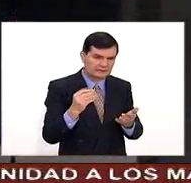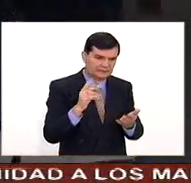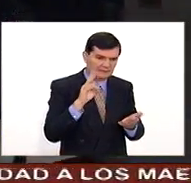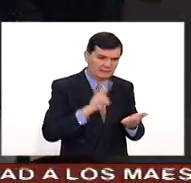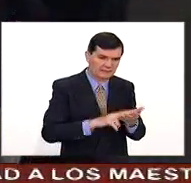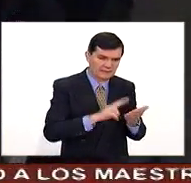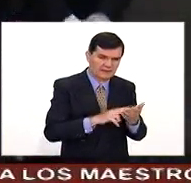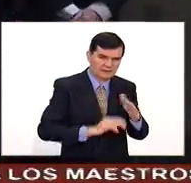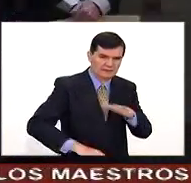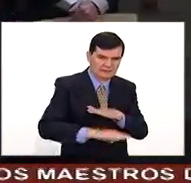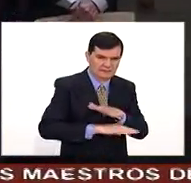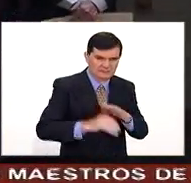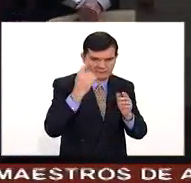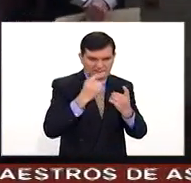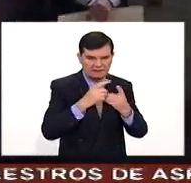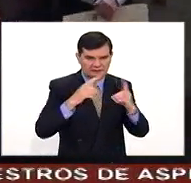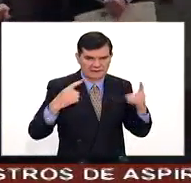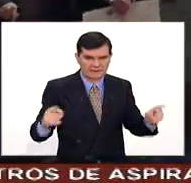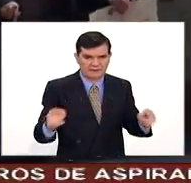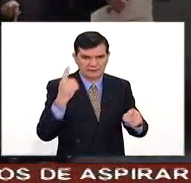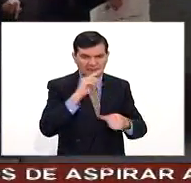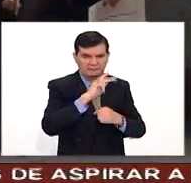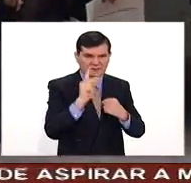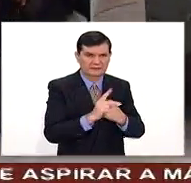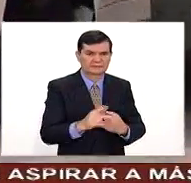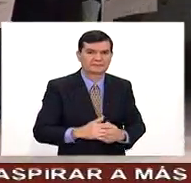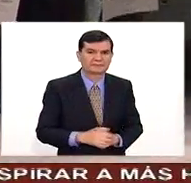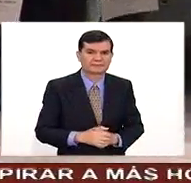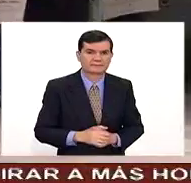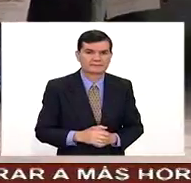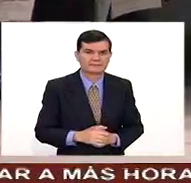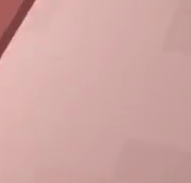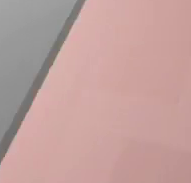principal para el desarrollo del país.